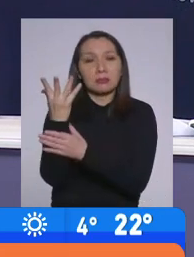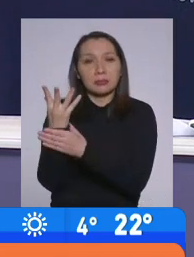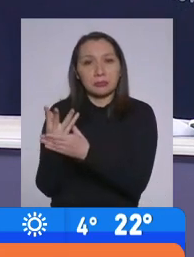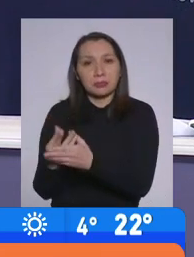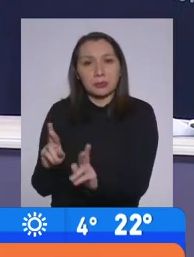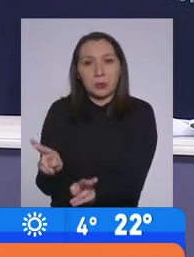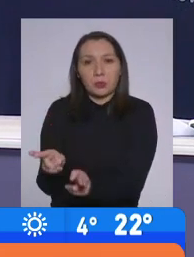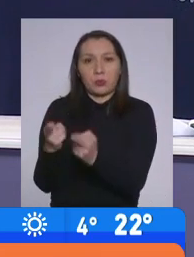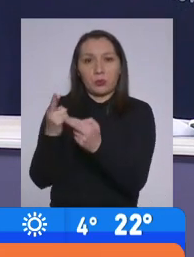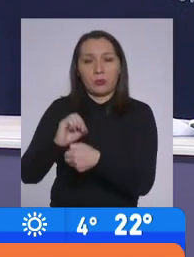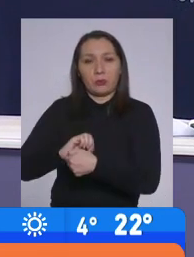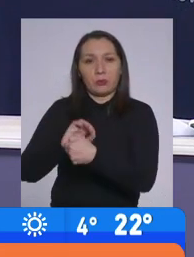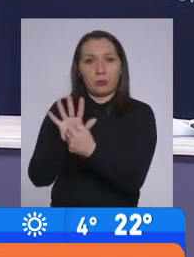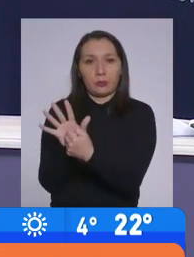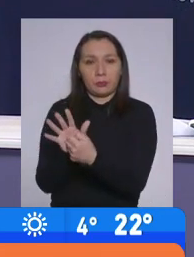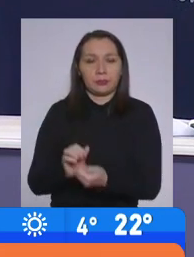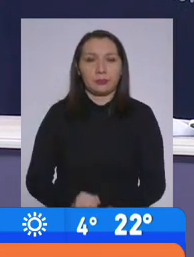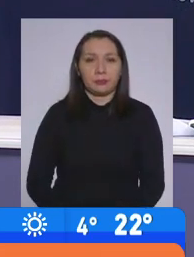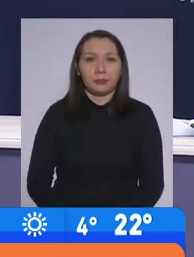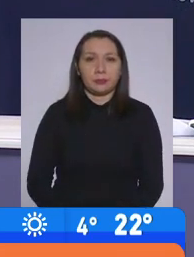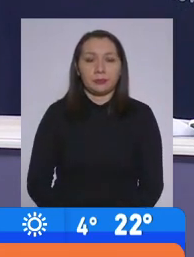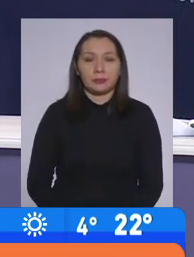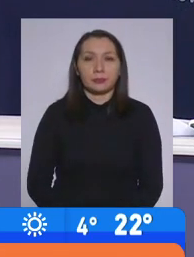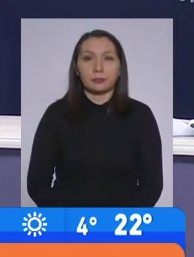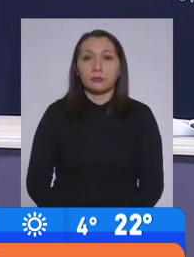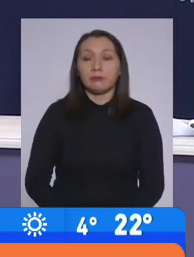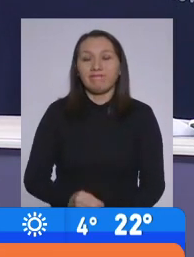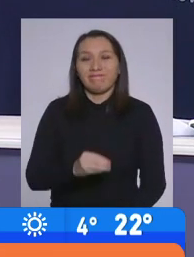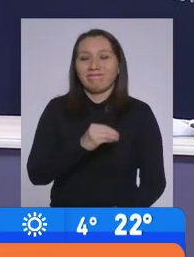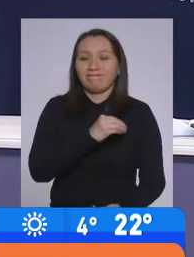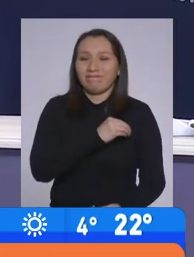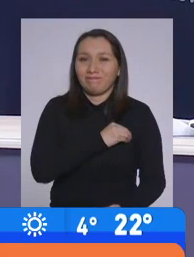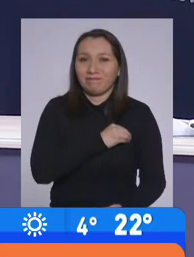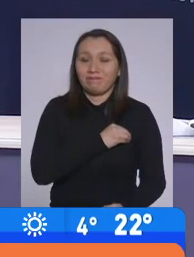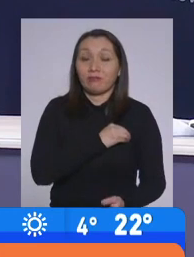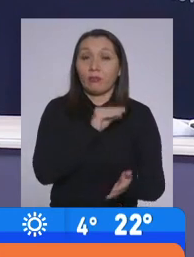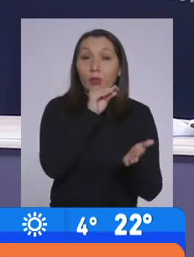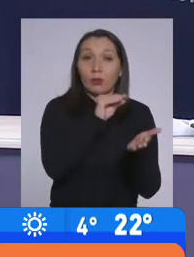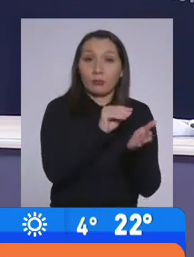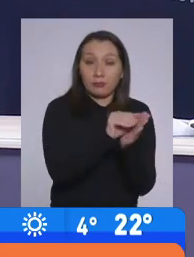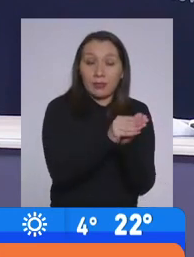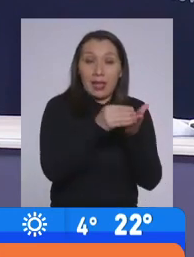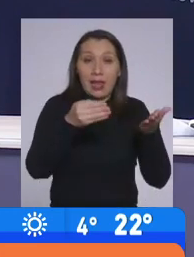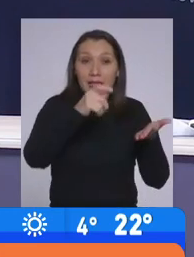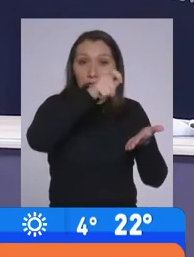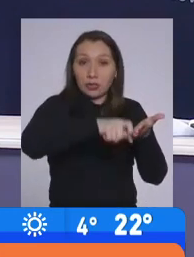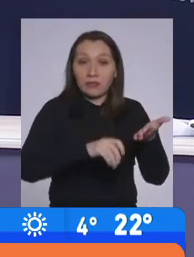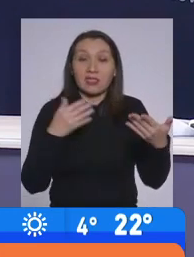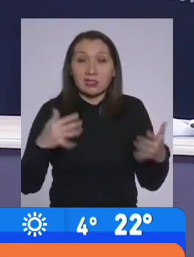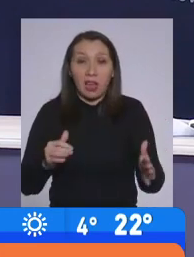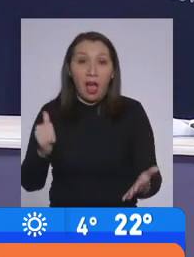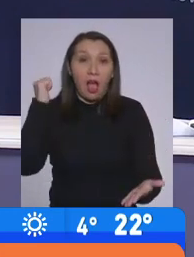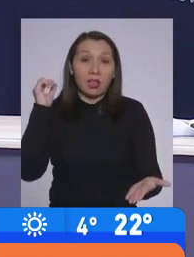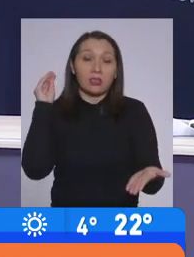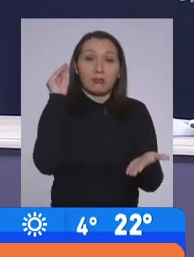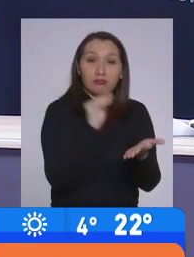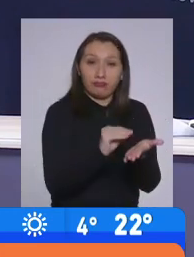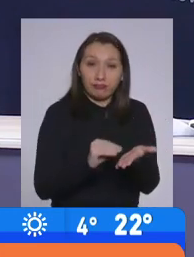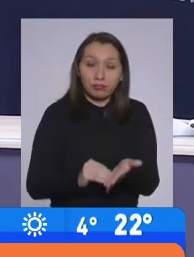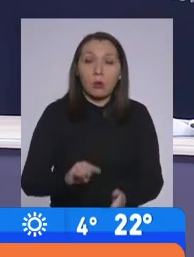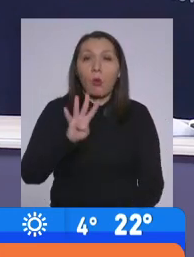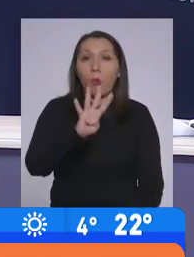se han recuperado del cob y 19 tenemos que lamentar que en el registro civil se inscribieron ayer